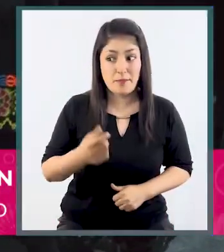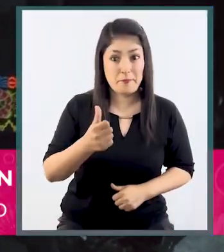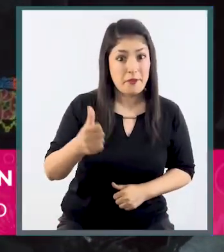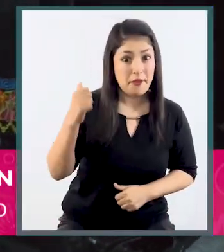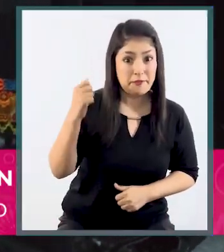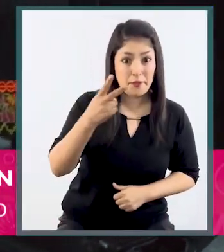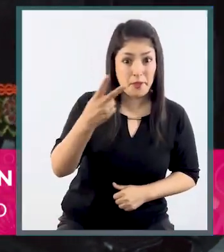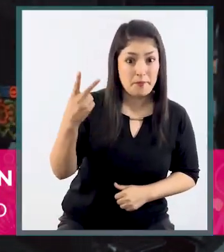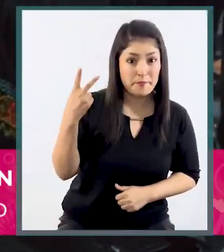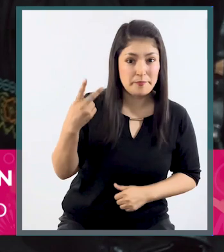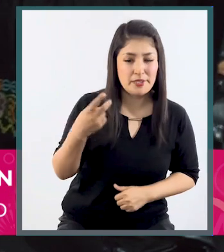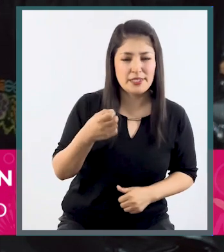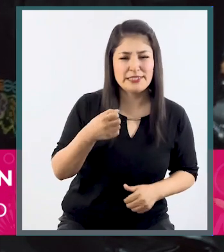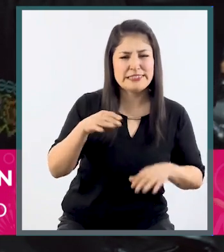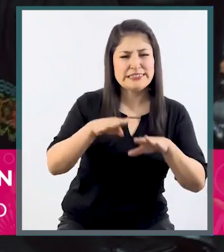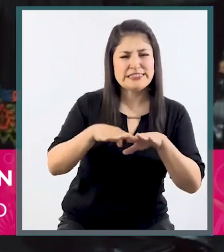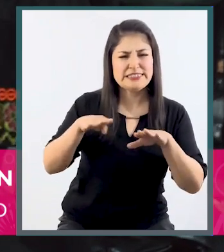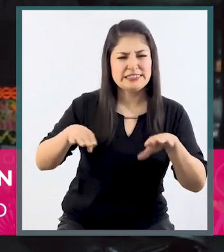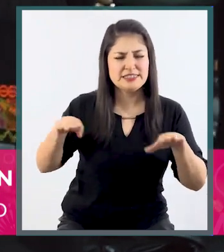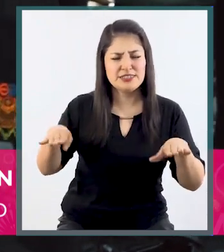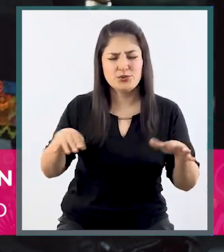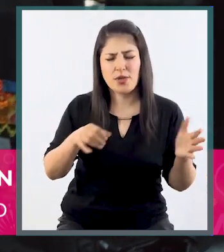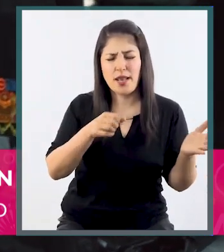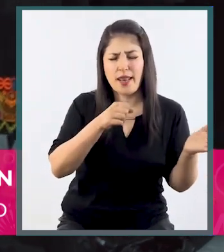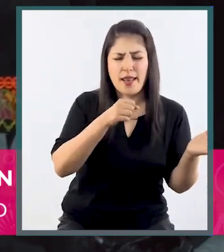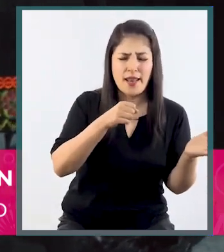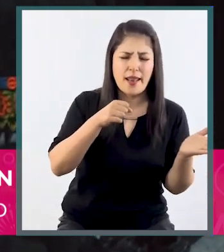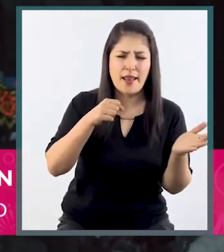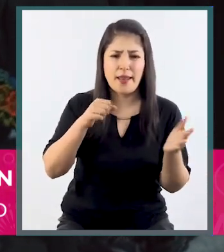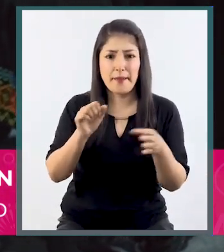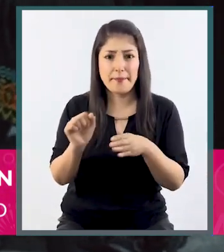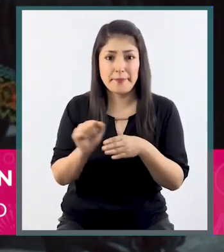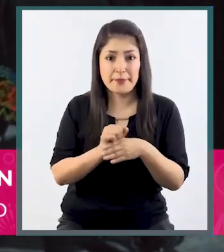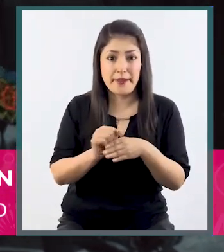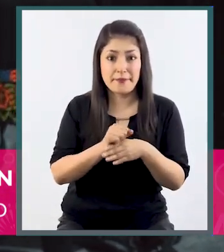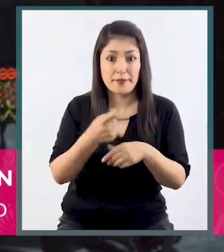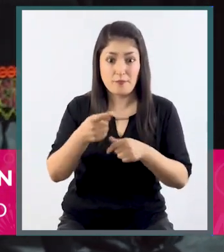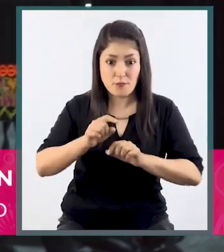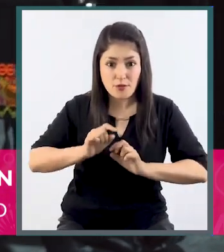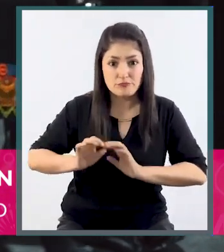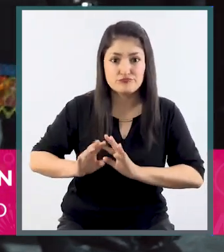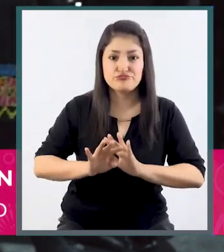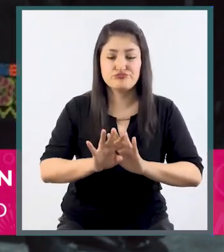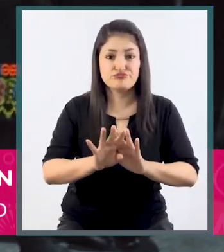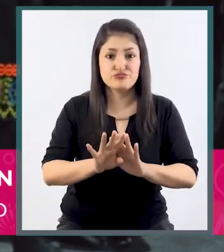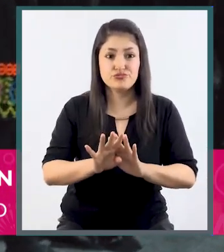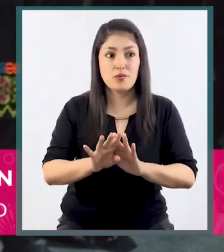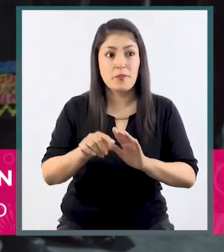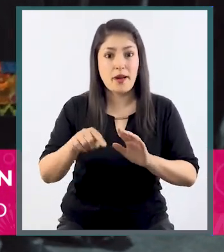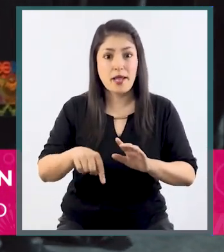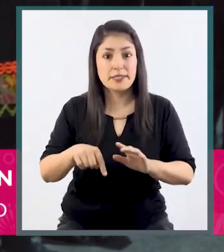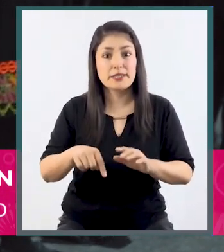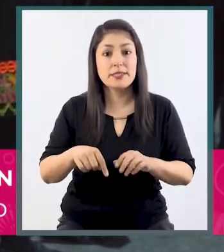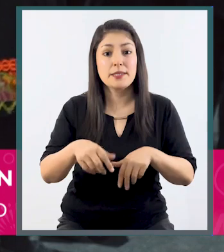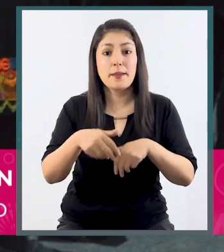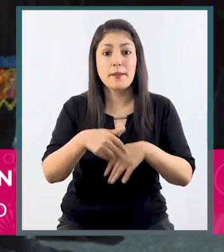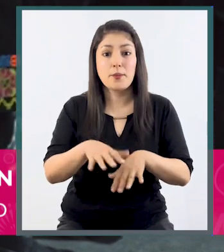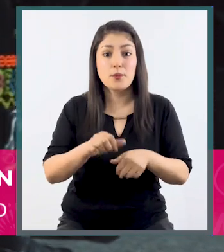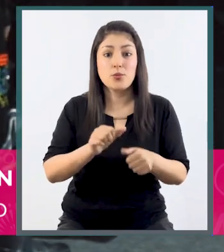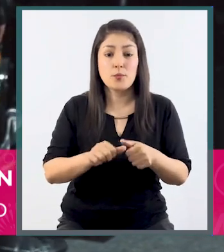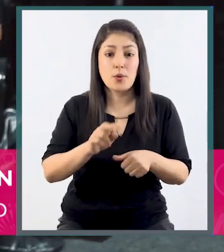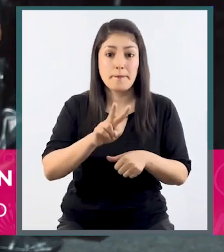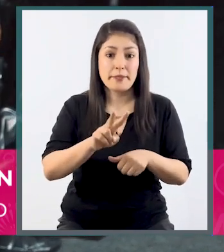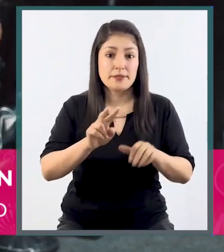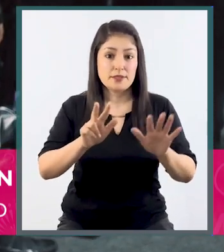Ven atrás mío es el Coro Nacional de Niños del Perú que se viene preparando para el concierto que dará como fin de fiesta de 28 de julio